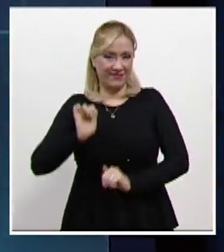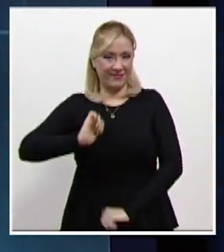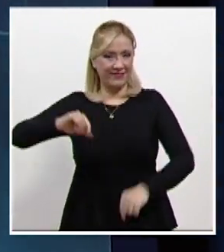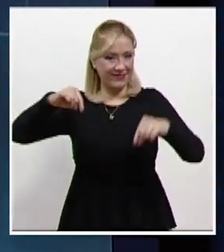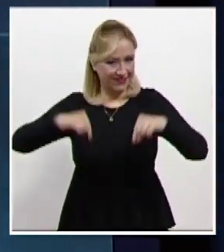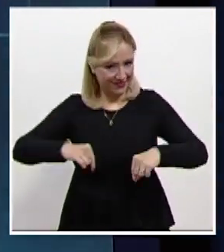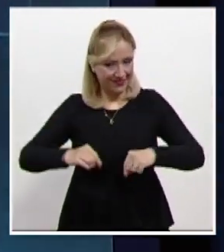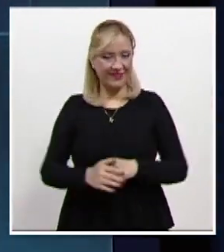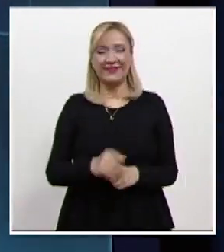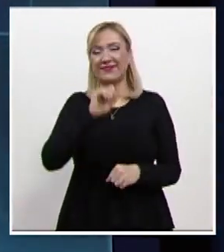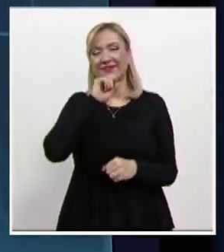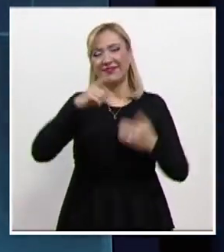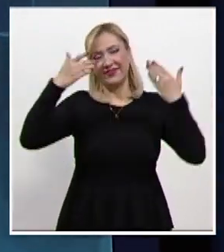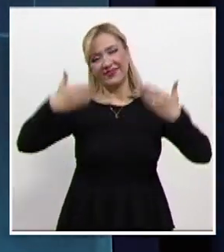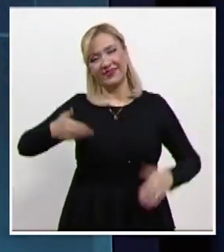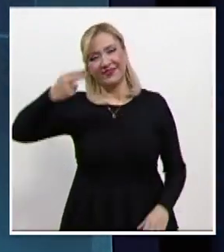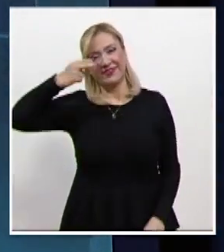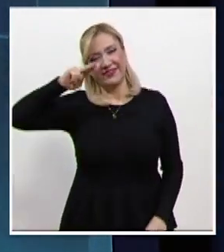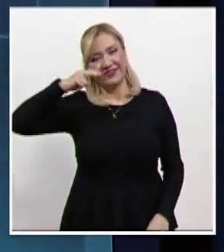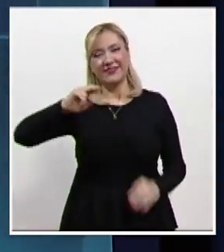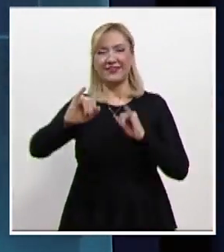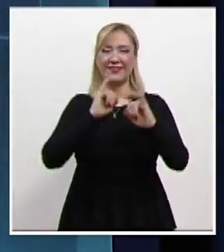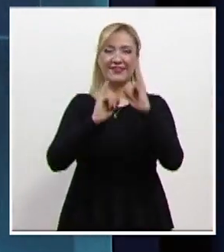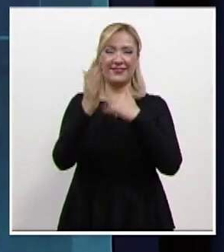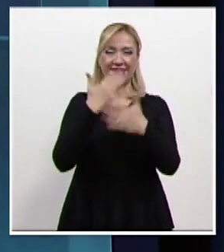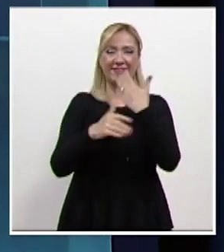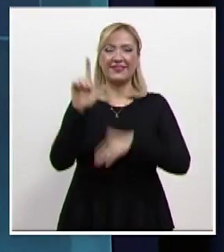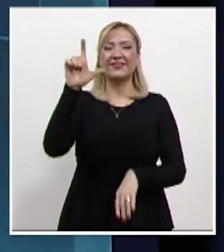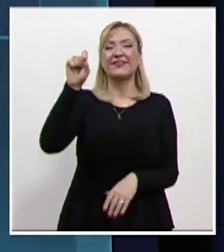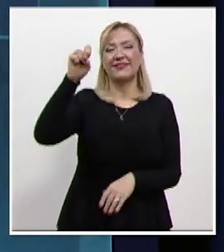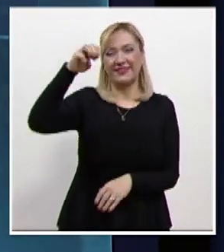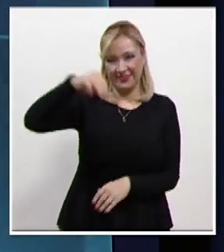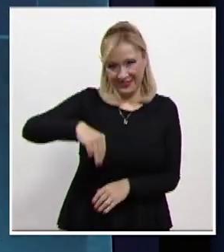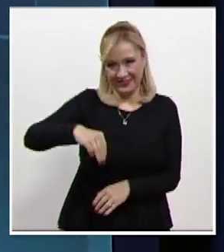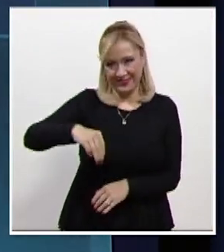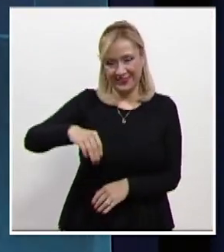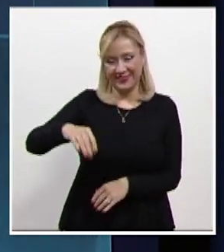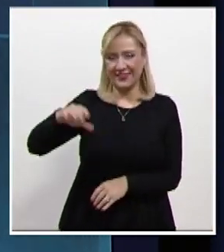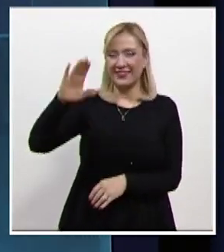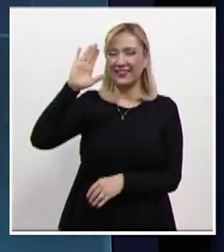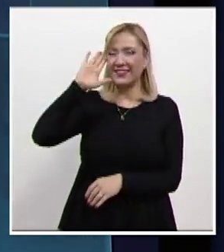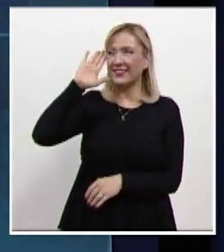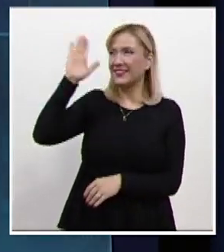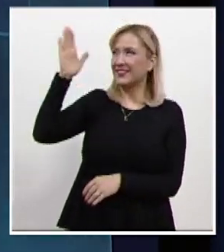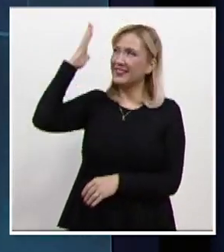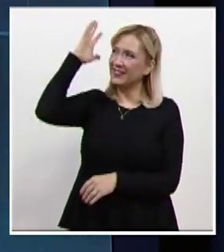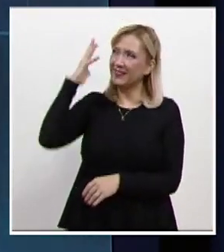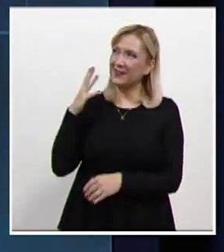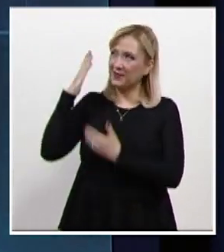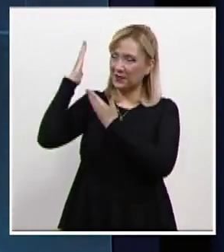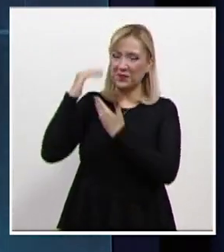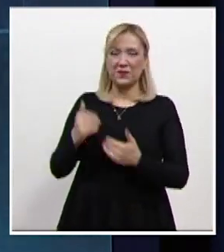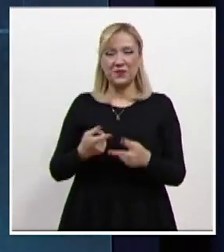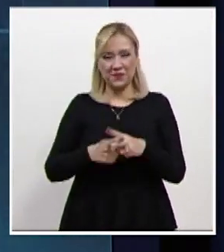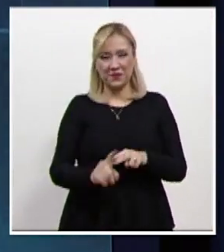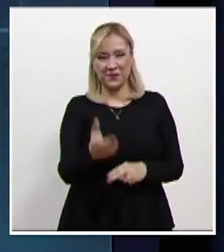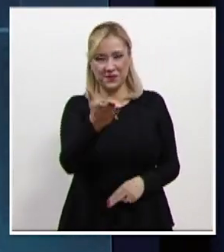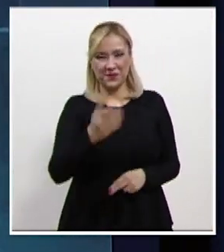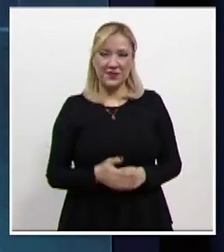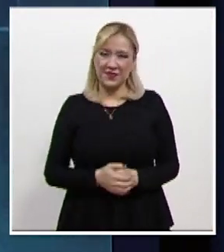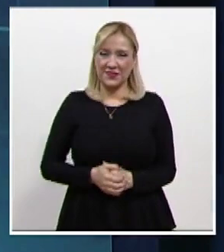Federación. Saludo con gusto a mi compañera Nidia Díaz en la interpretación en lengua de señas mexicana. Hola, Nidia. Y es así como